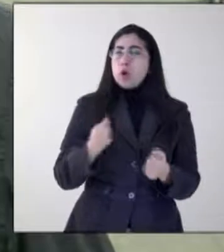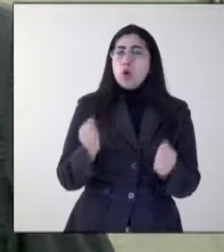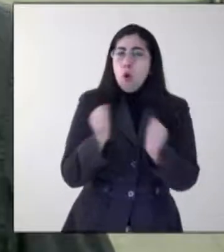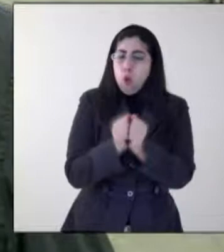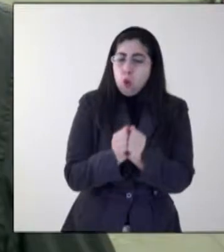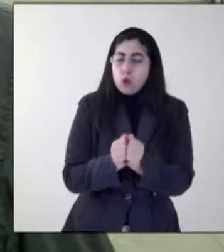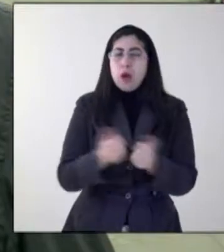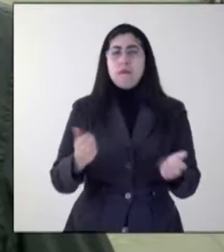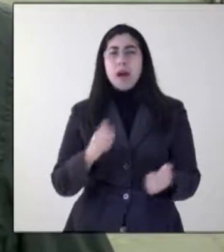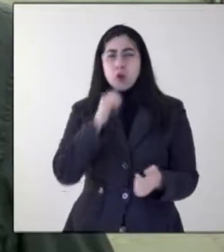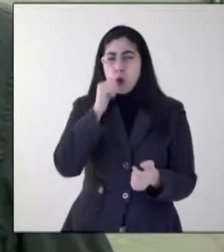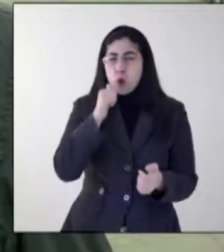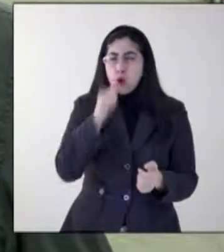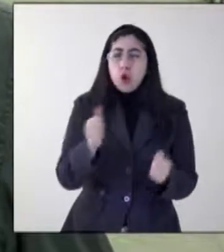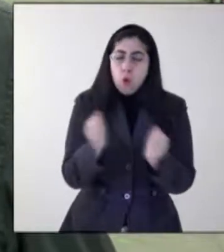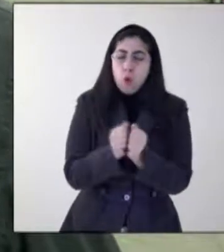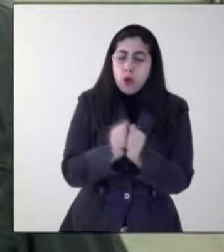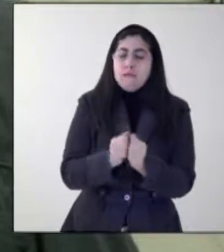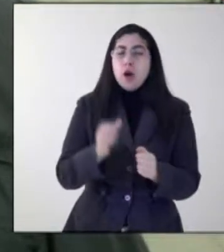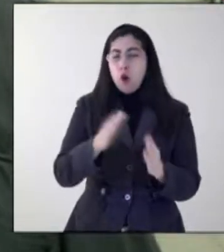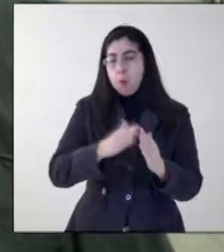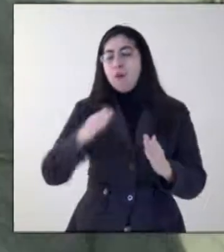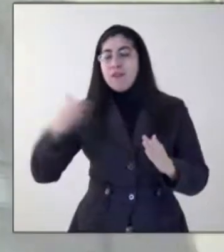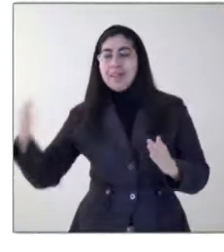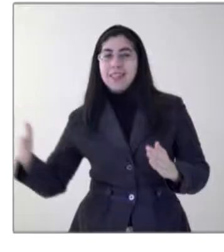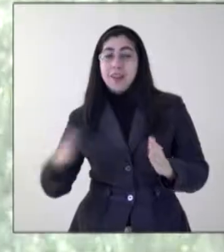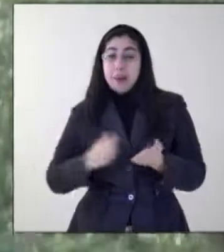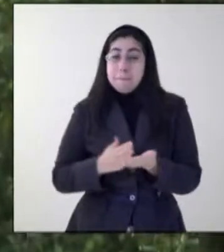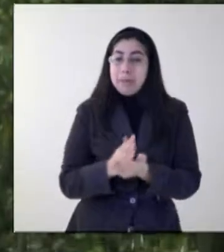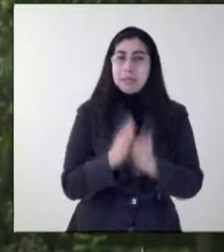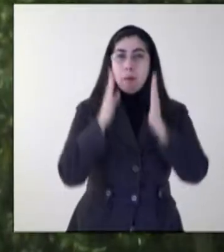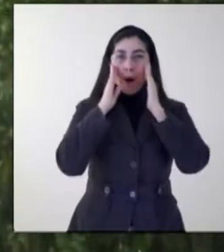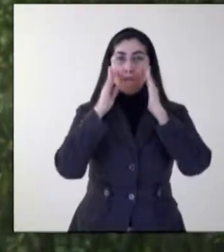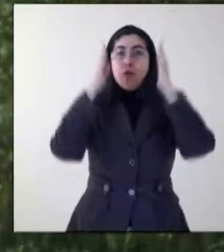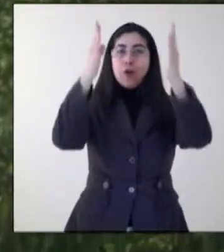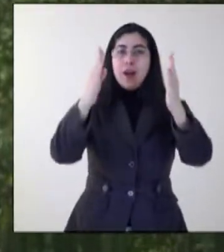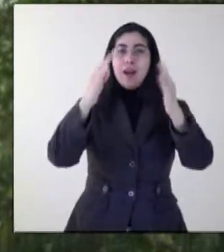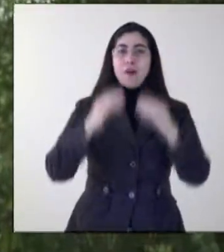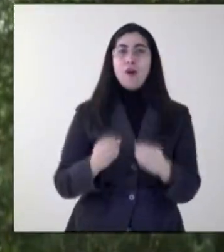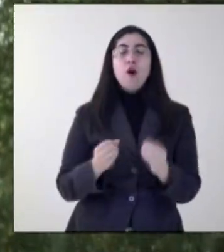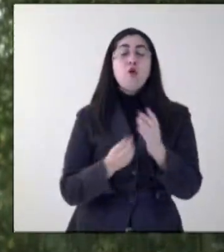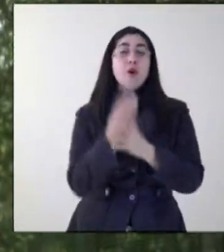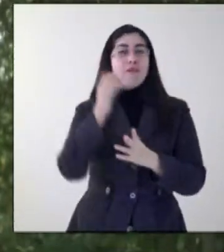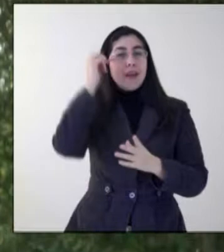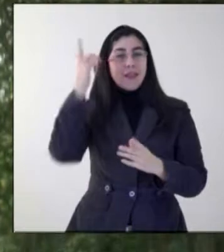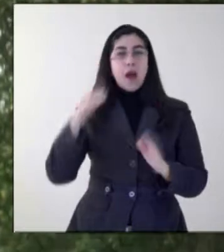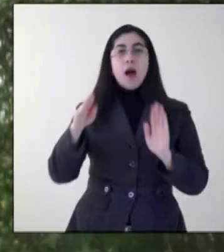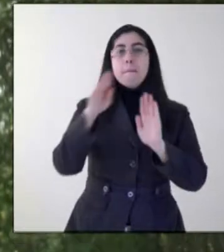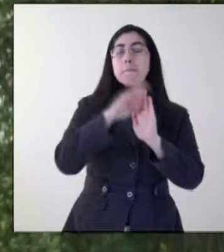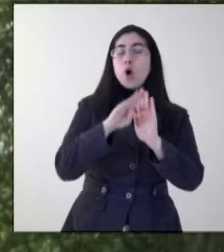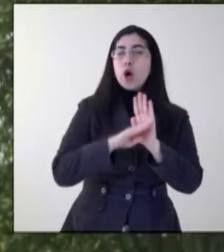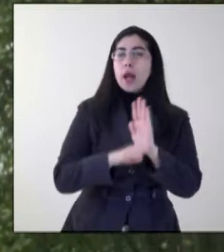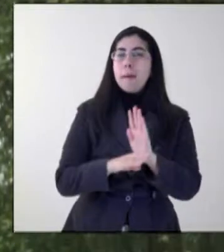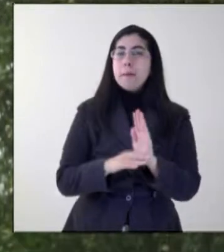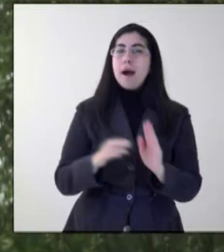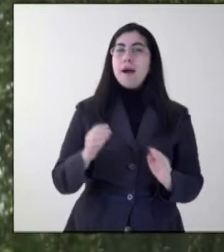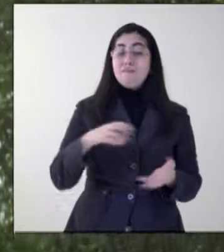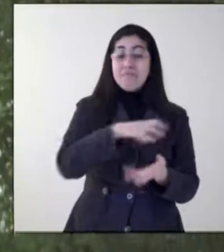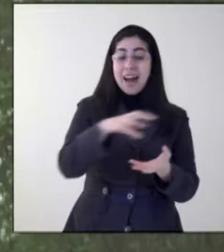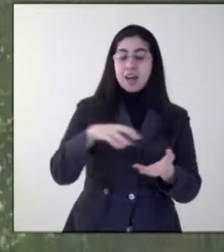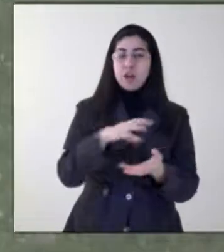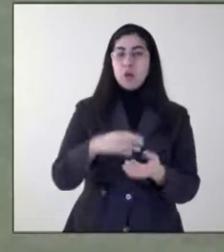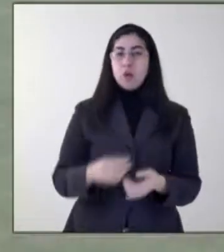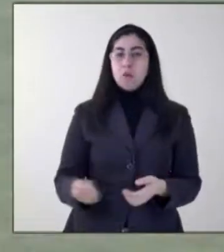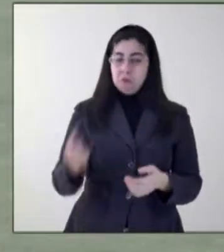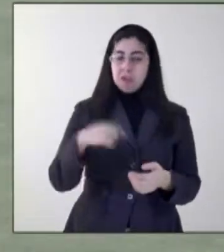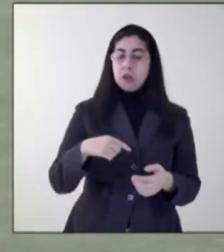día uniendo como vecinos. Y ahí también empezamos a proyectar otras ideas. El programa Barrios vino a